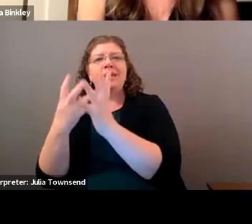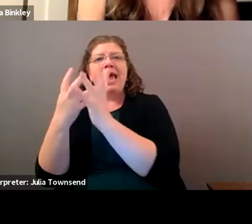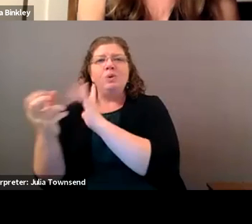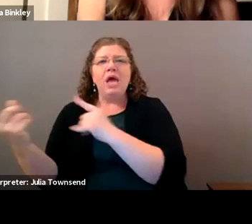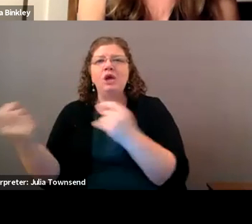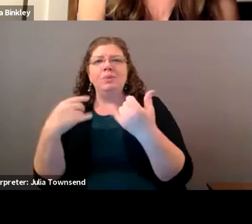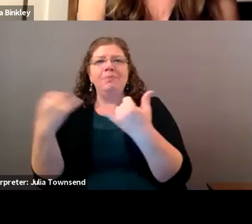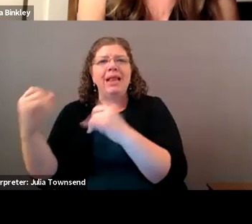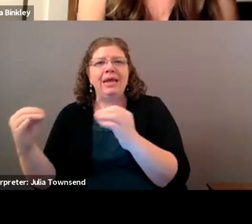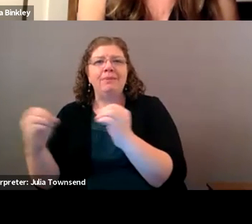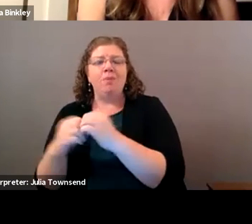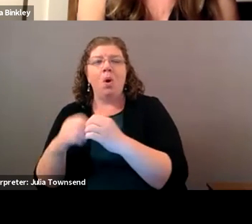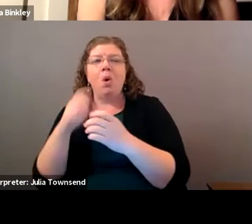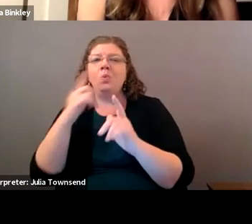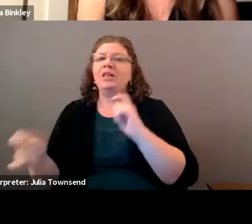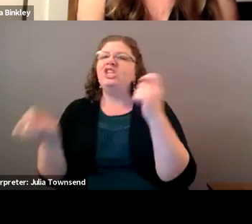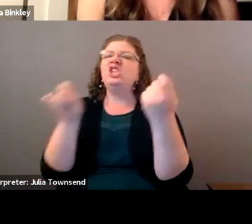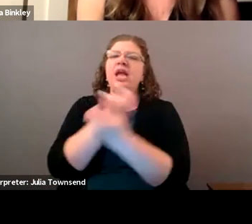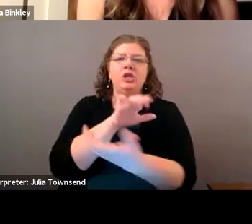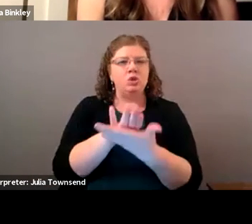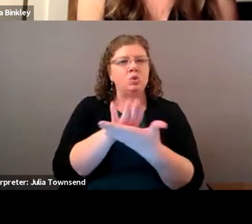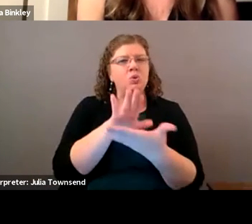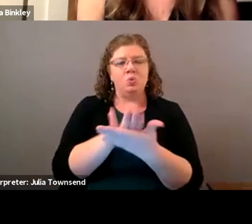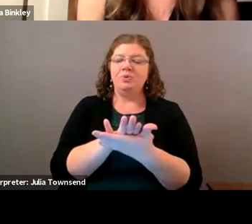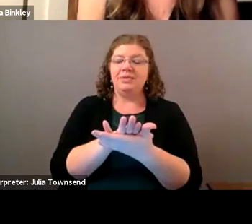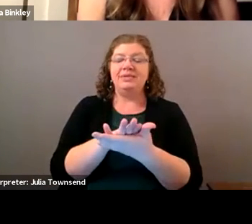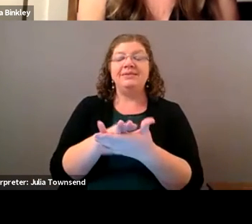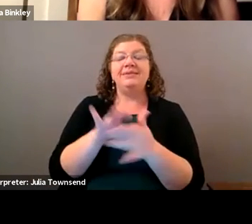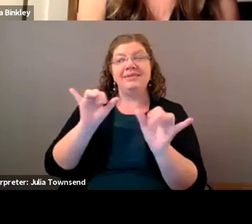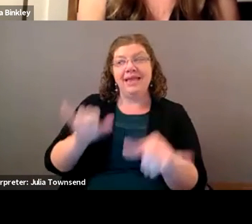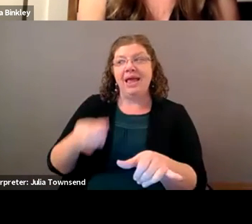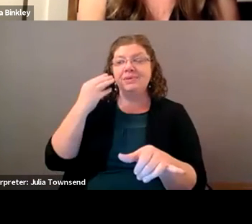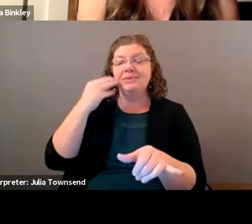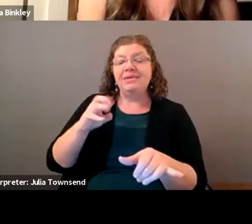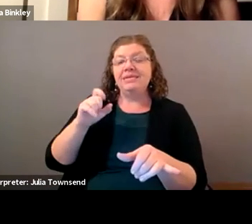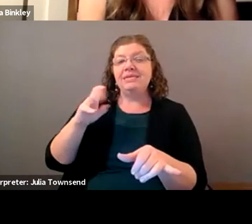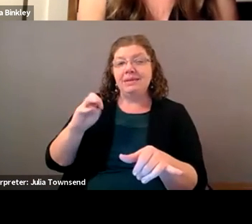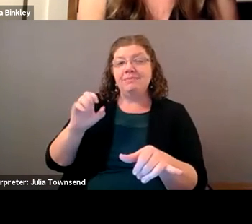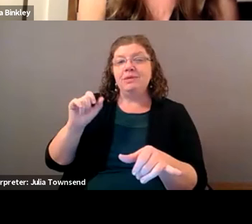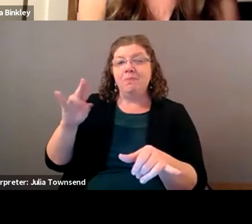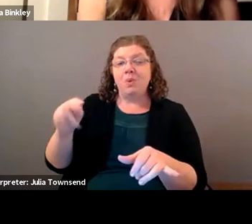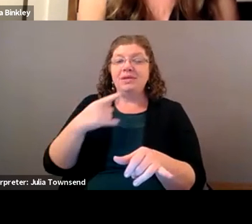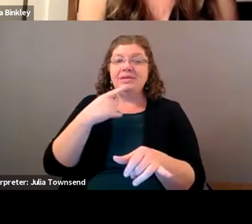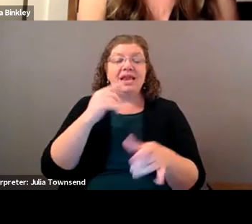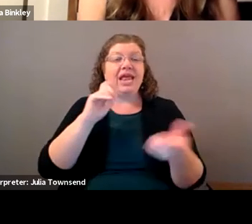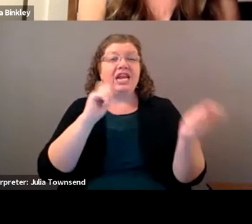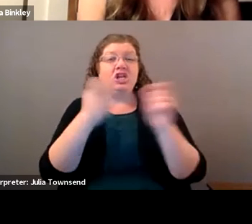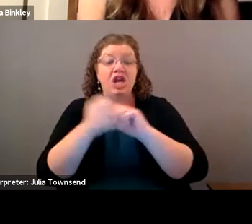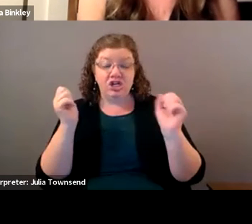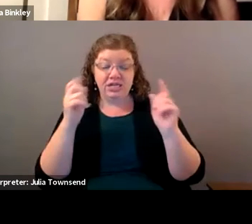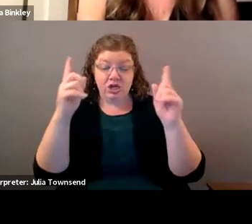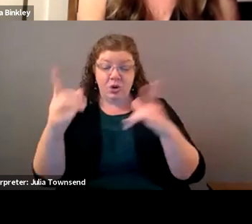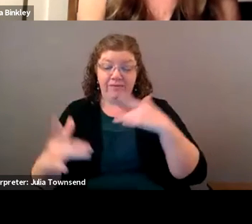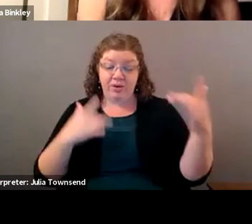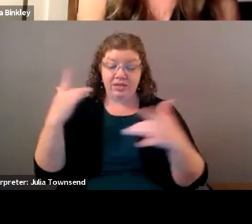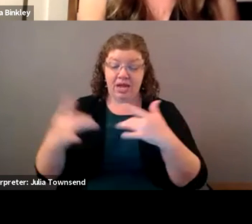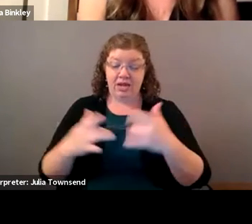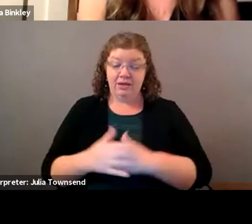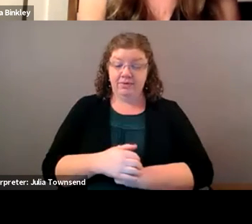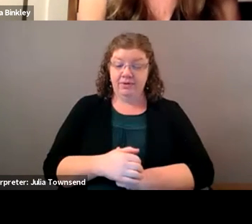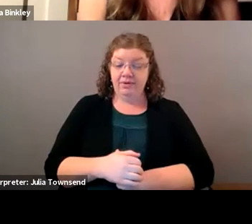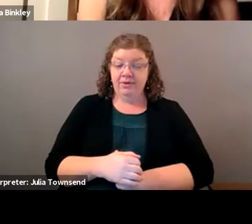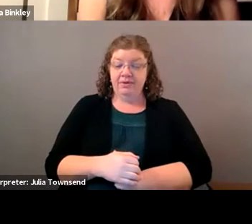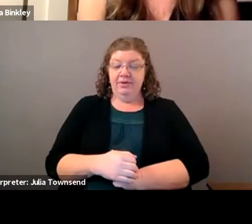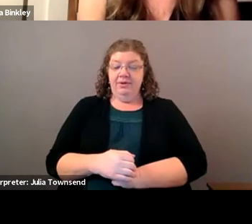de salir afuera, ¿por qué no hemos salido hoy? Entonces eso va a cambiar el rumbo de la educación. Entonces esto es bastante emocionante.